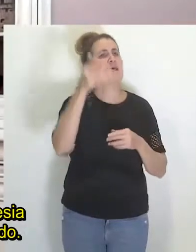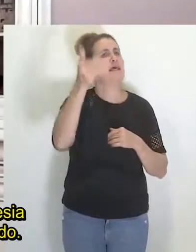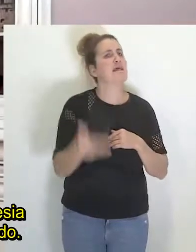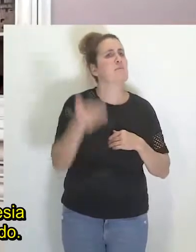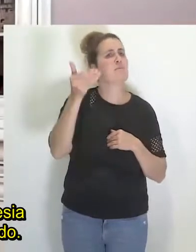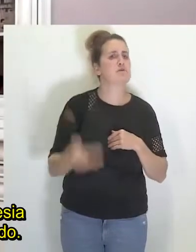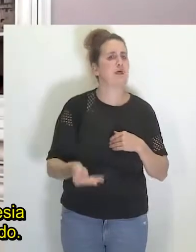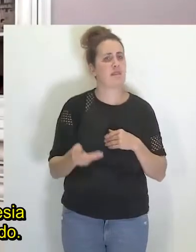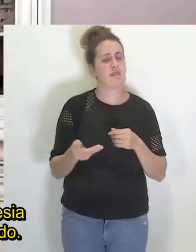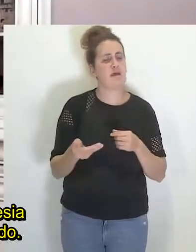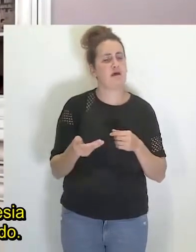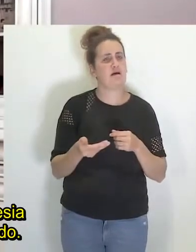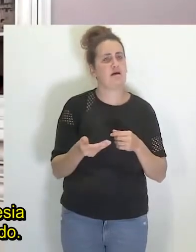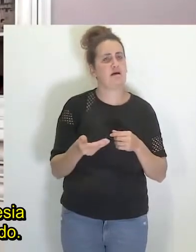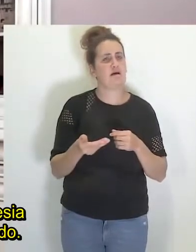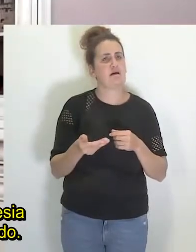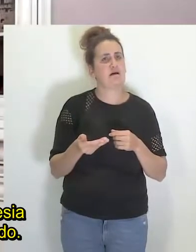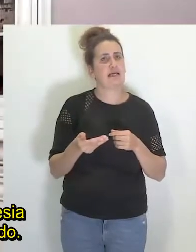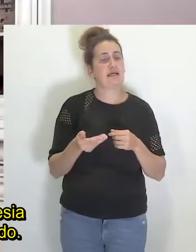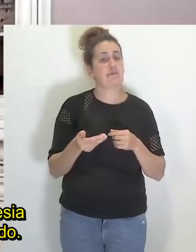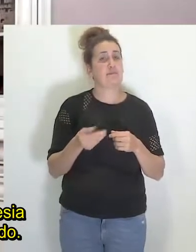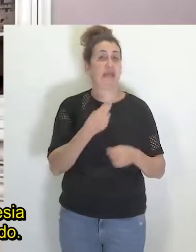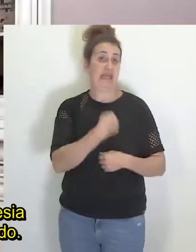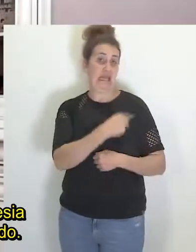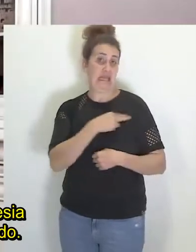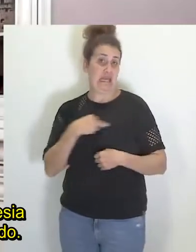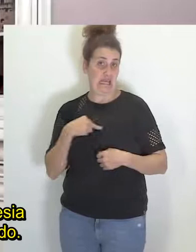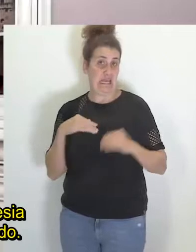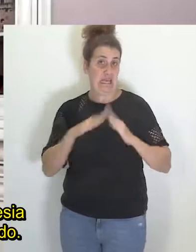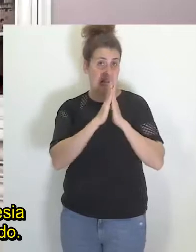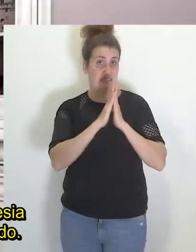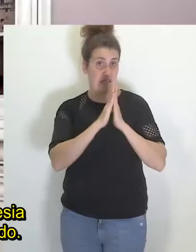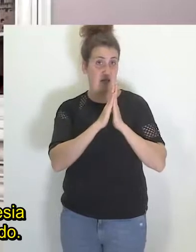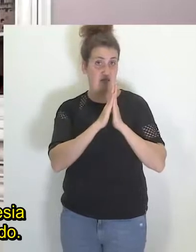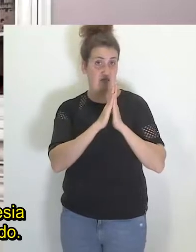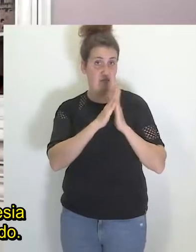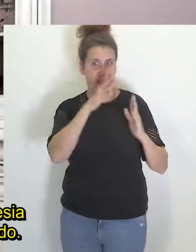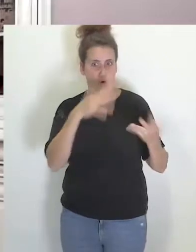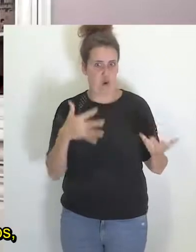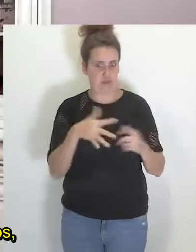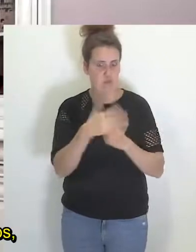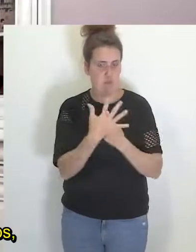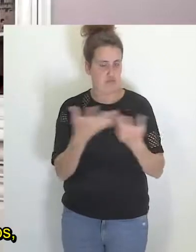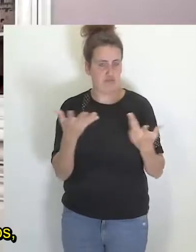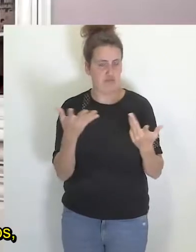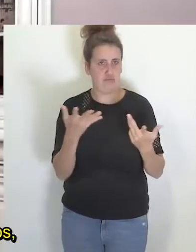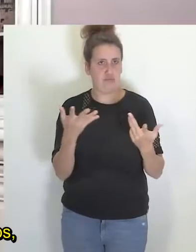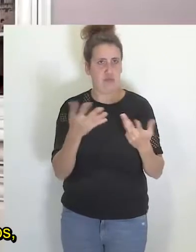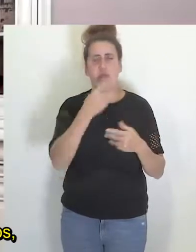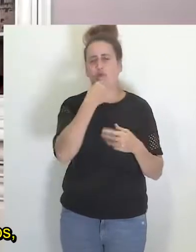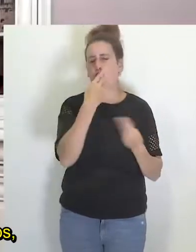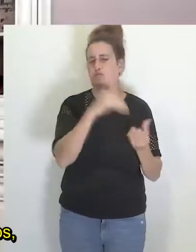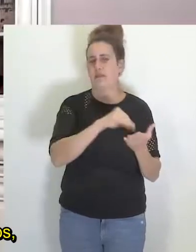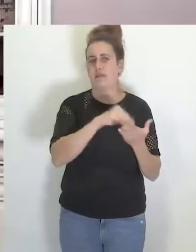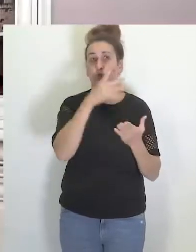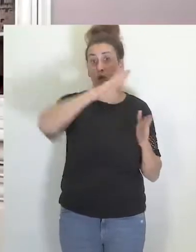la importancia de la Iglesia en todo lo que está sucediendo. Lo digo también mucho